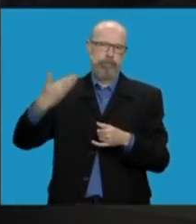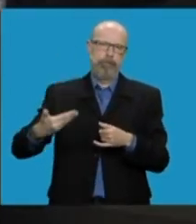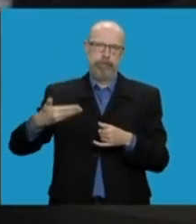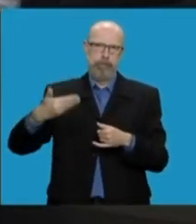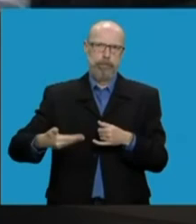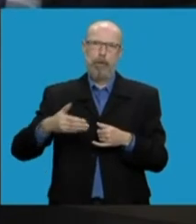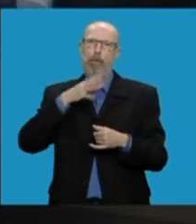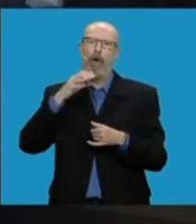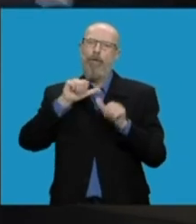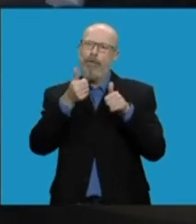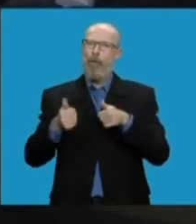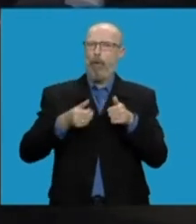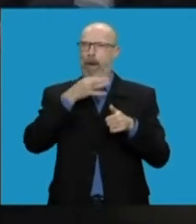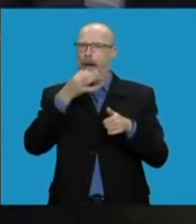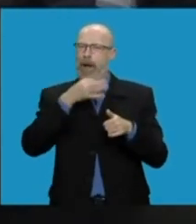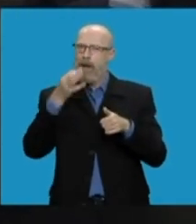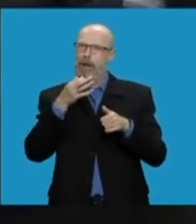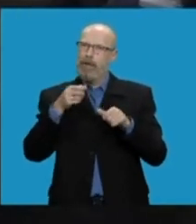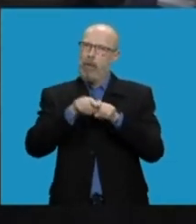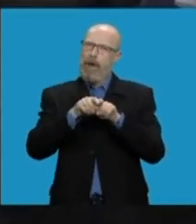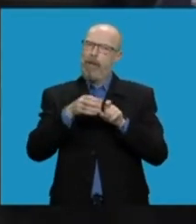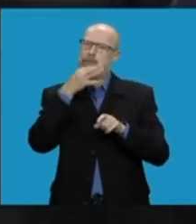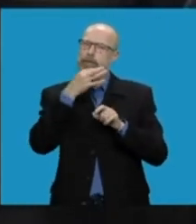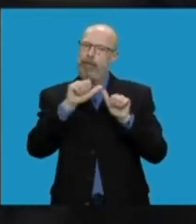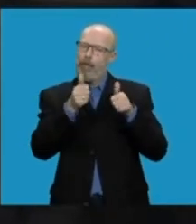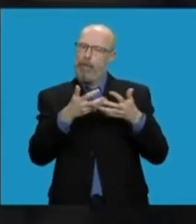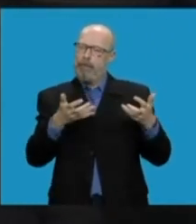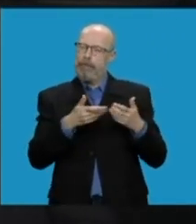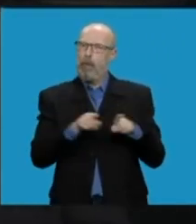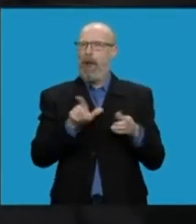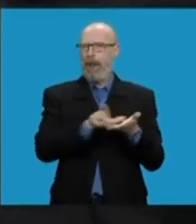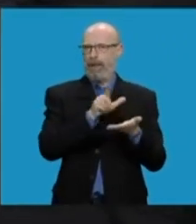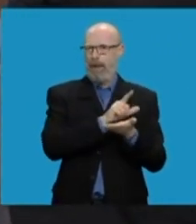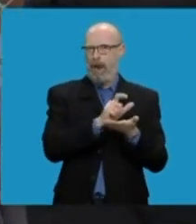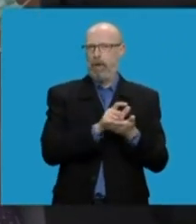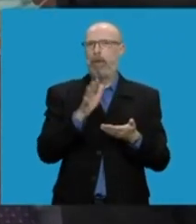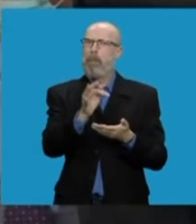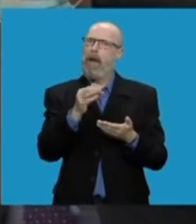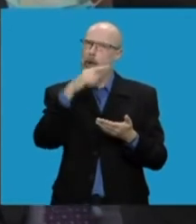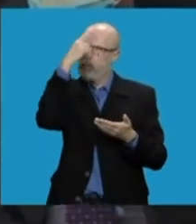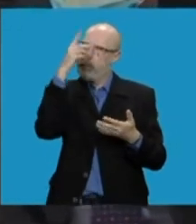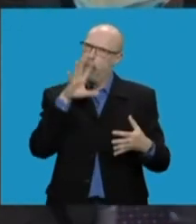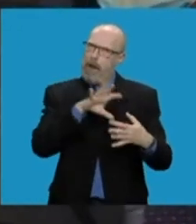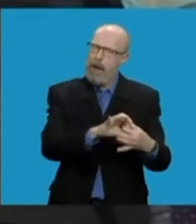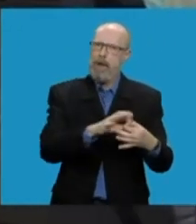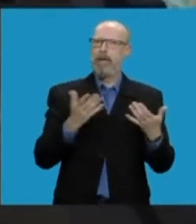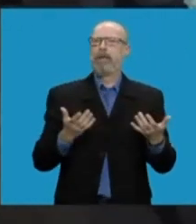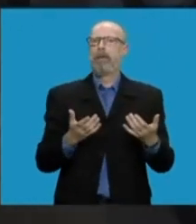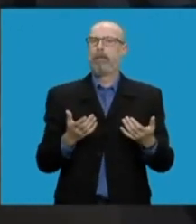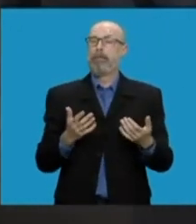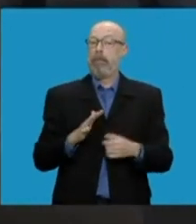los comentarios, por la hondura literaria, por su también convicción cultural y